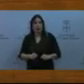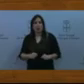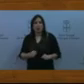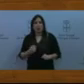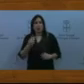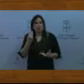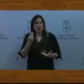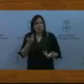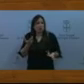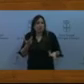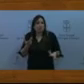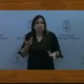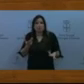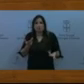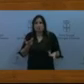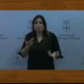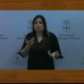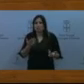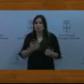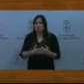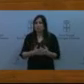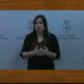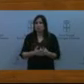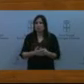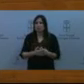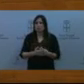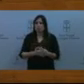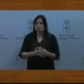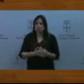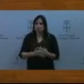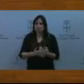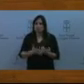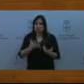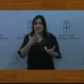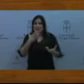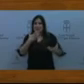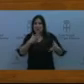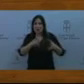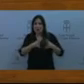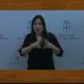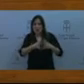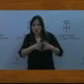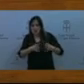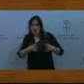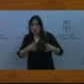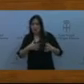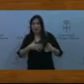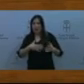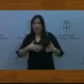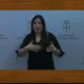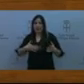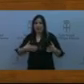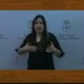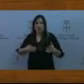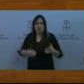ansia de pasar un rodillo por parte, pues muchos acuerdos no se hubieran alcanzado.